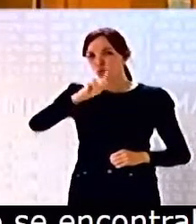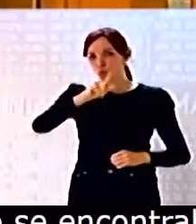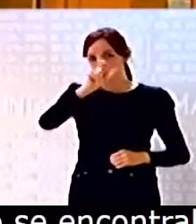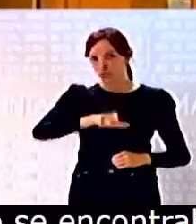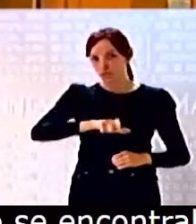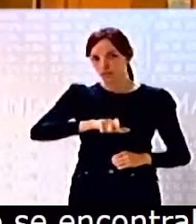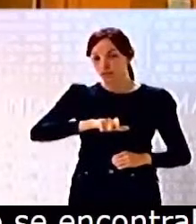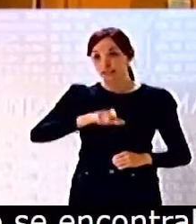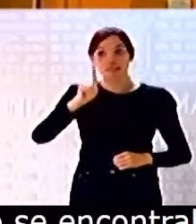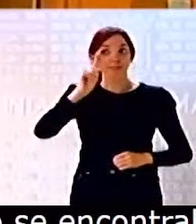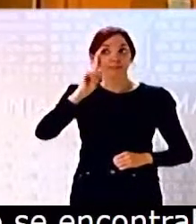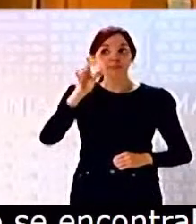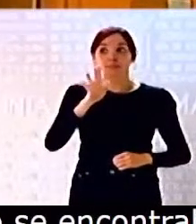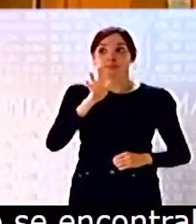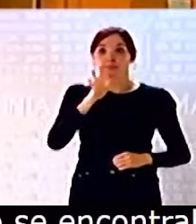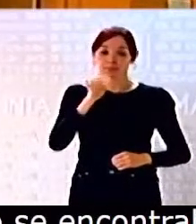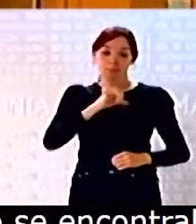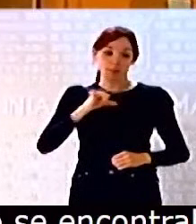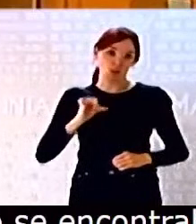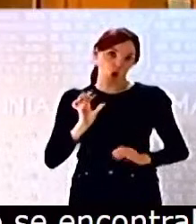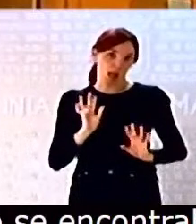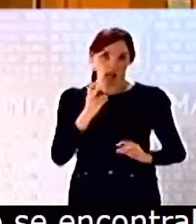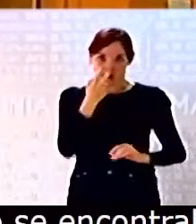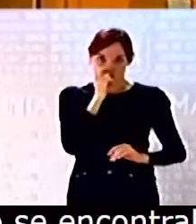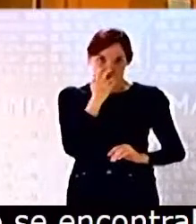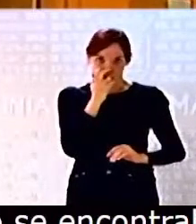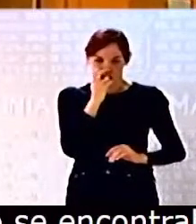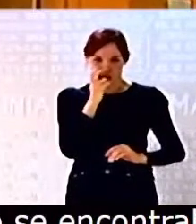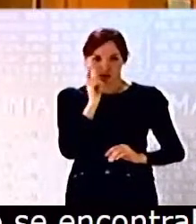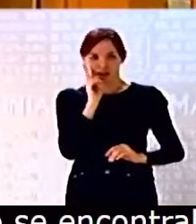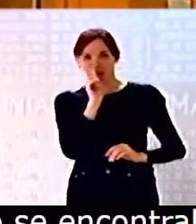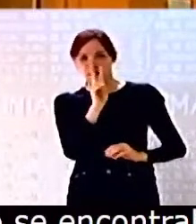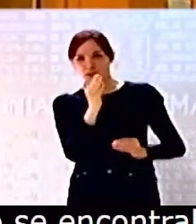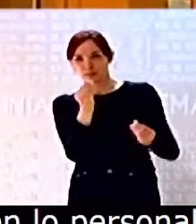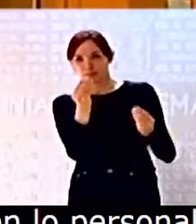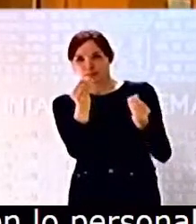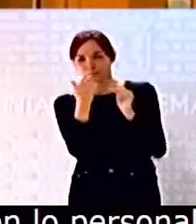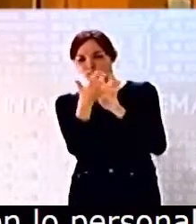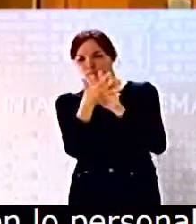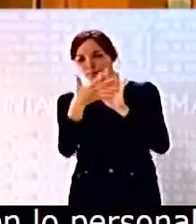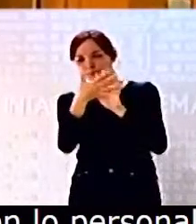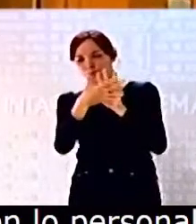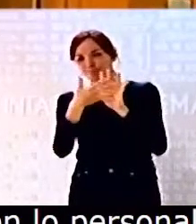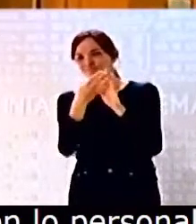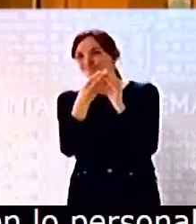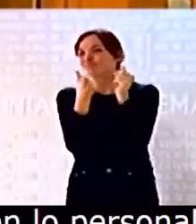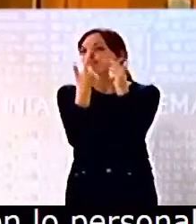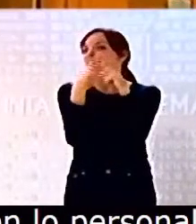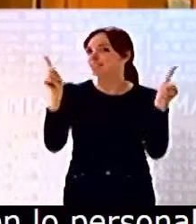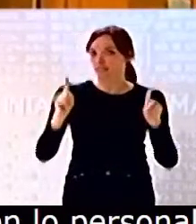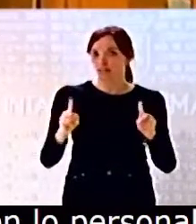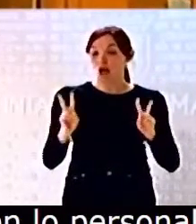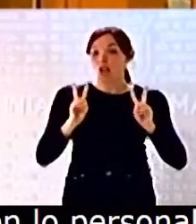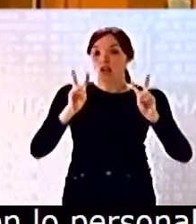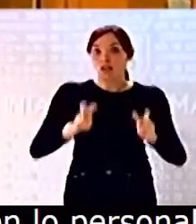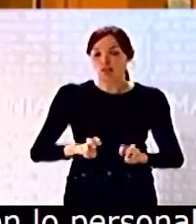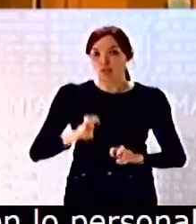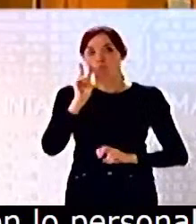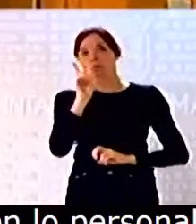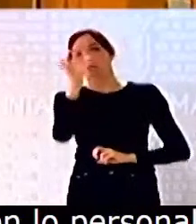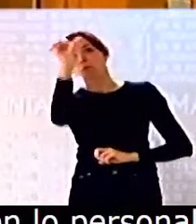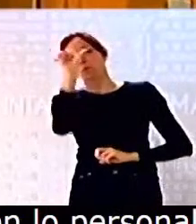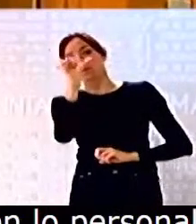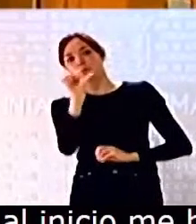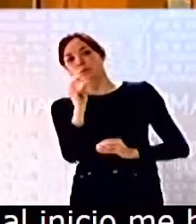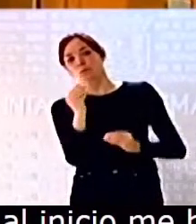razón, no sé si es meterme en lo personal, pero le he visto hoy distinto en su discurso, o al menos al inicio me ha parecido